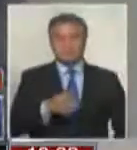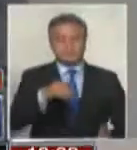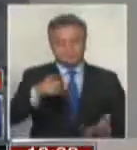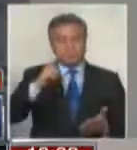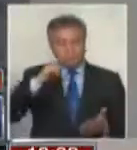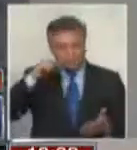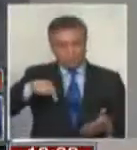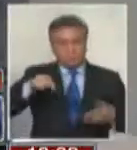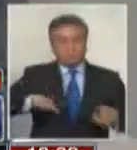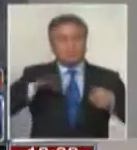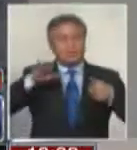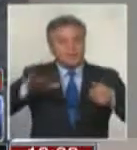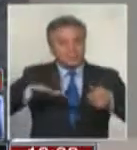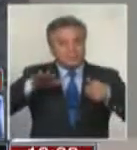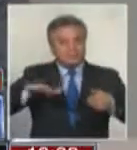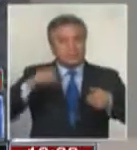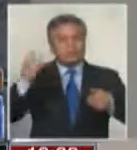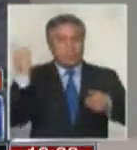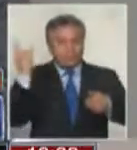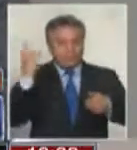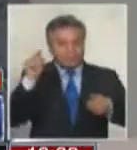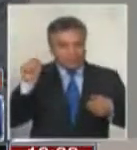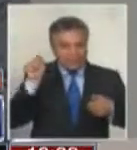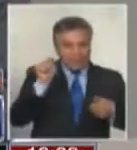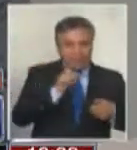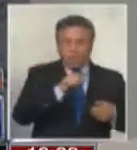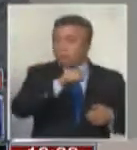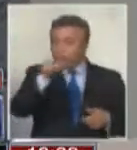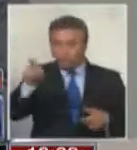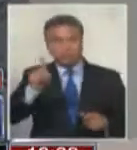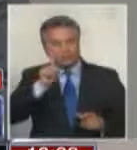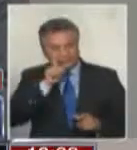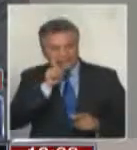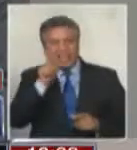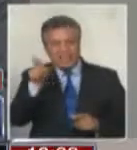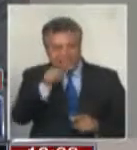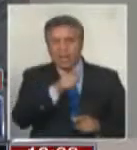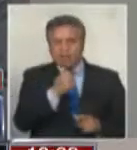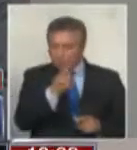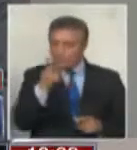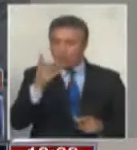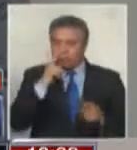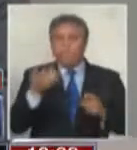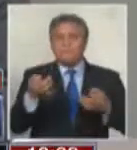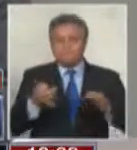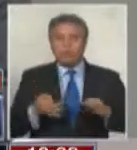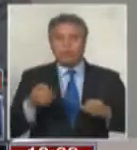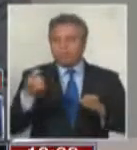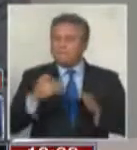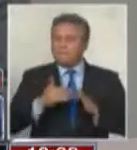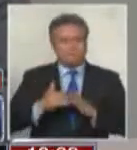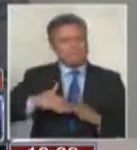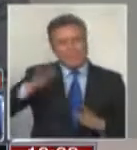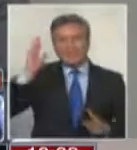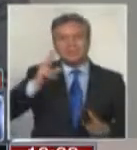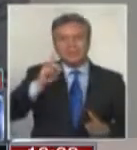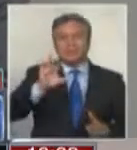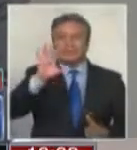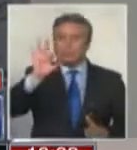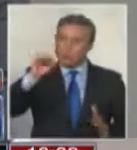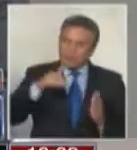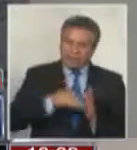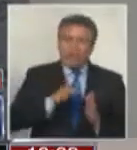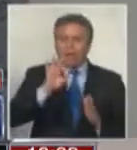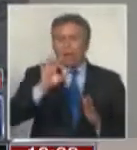16 universidades muchas de ellas tienen presupuestos superiores a los 50.000 los